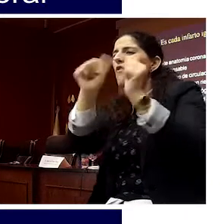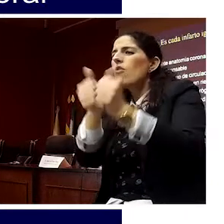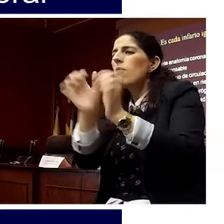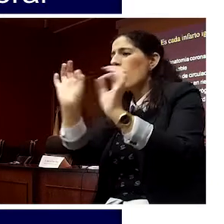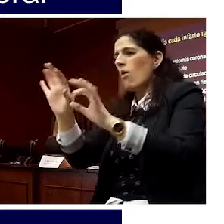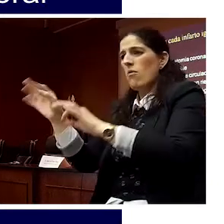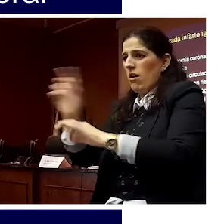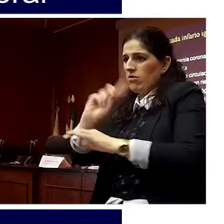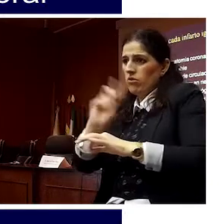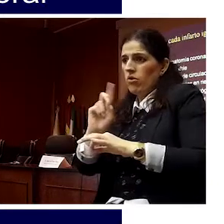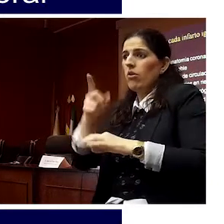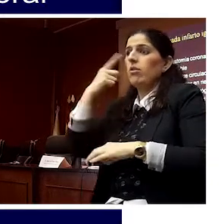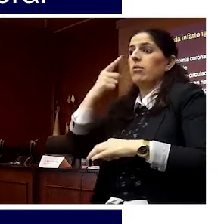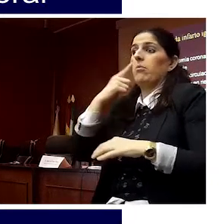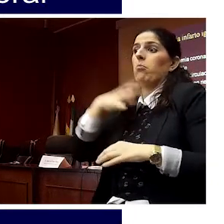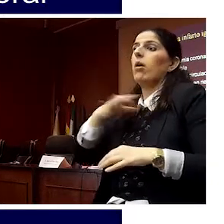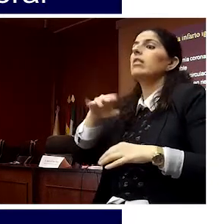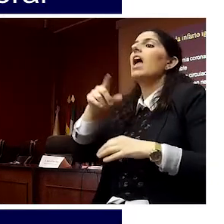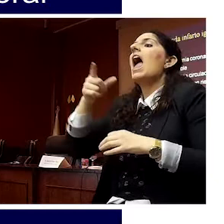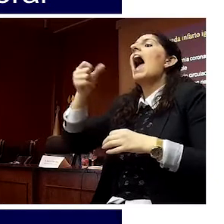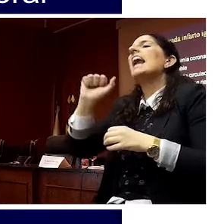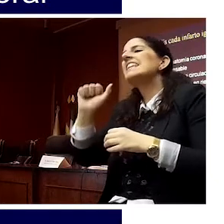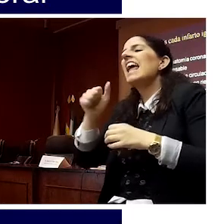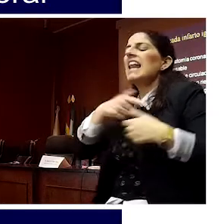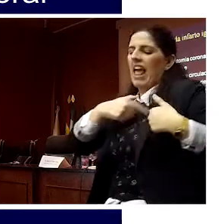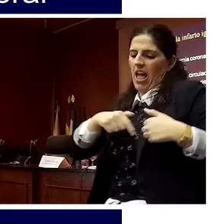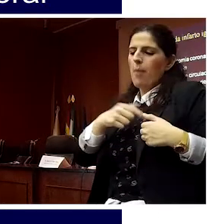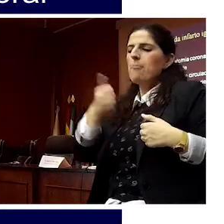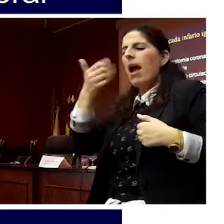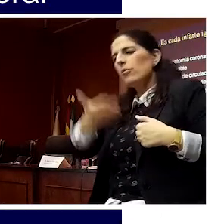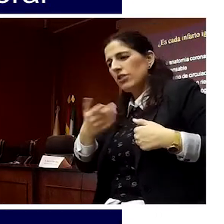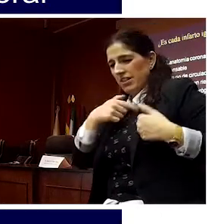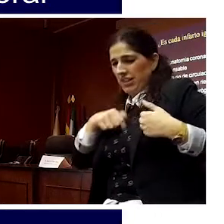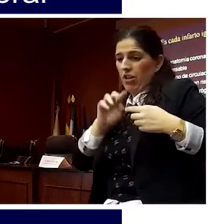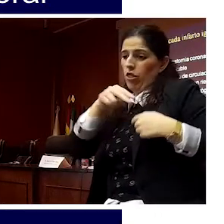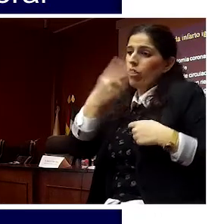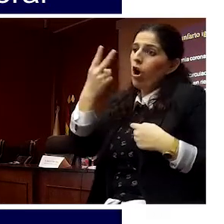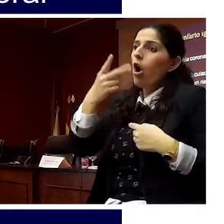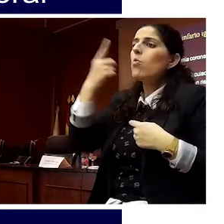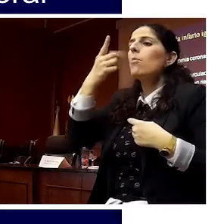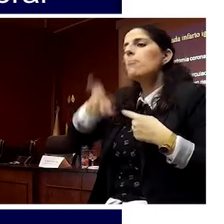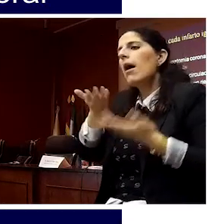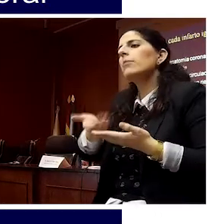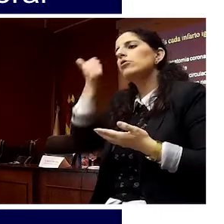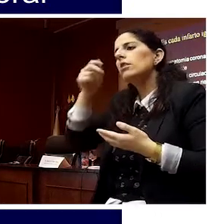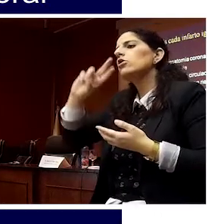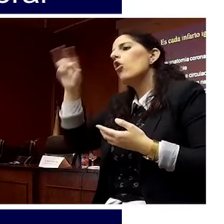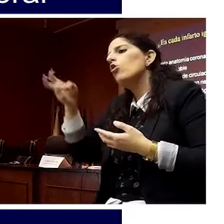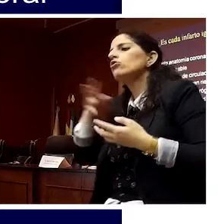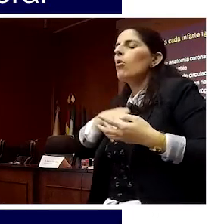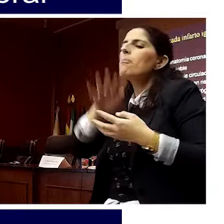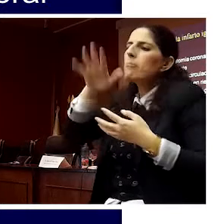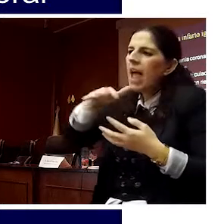que hace una arteria más importante que otra o que tiene más dominancia o que abarca más